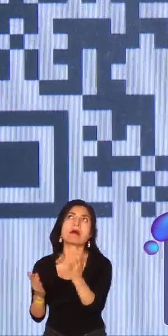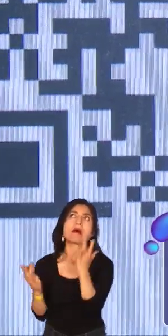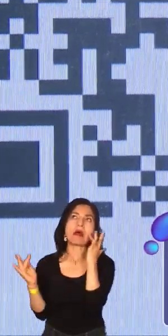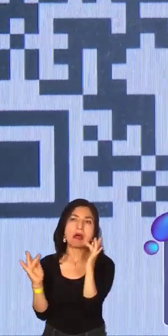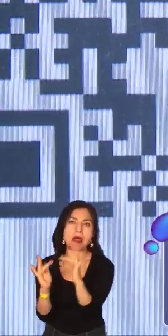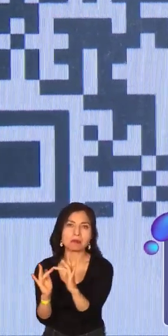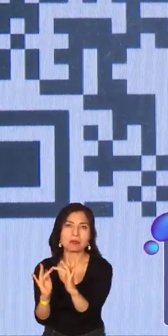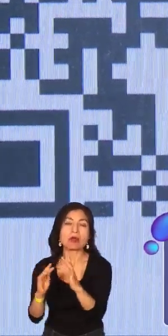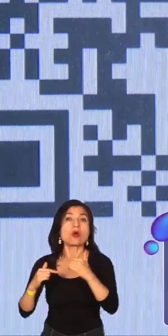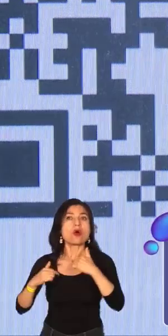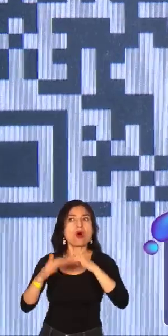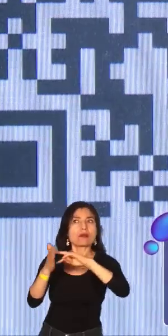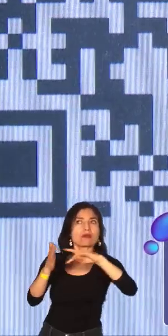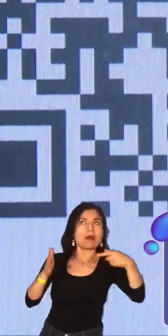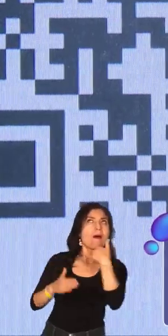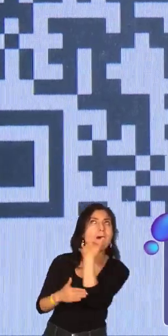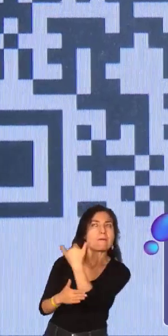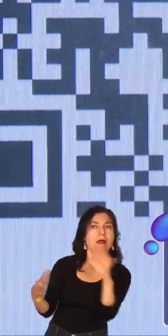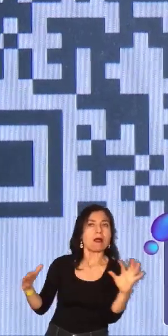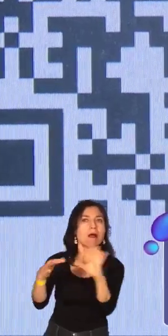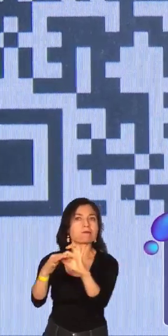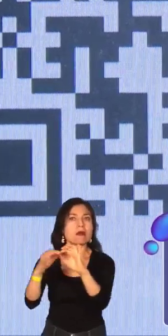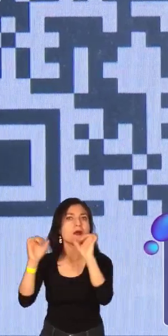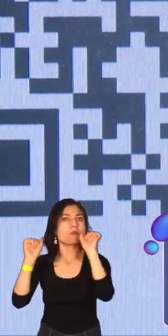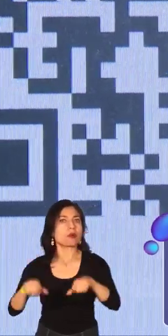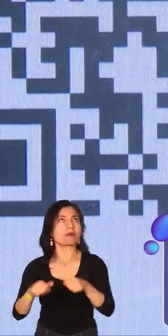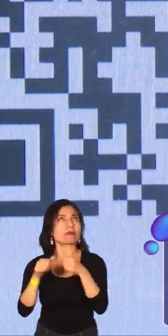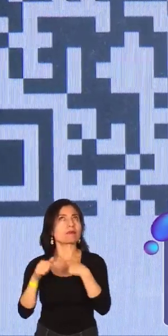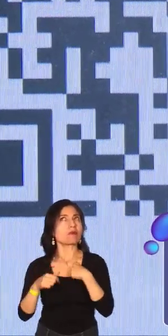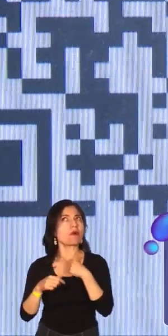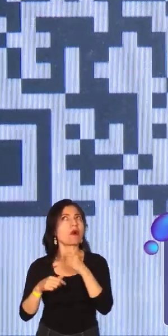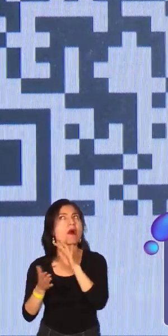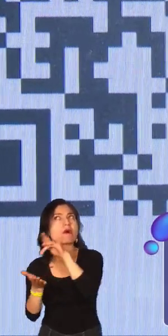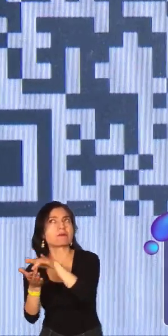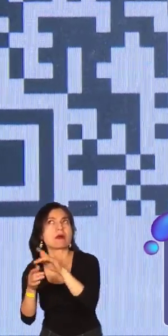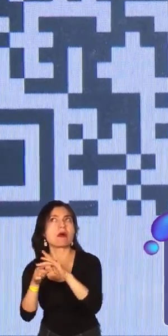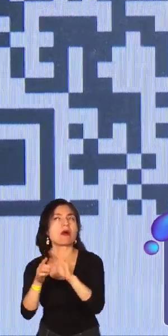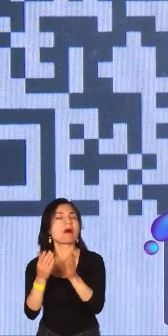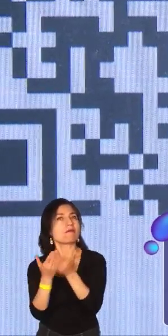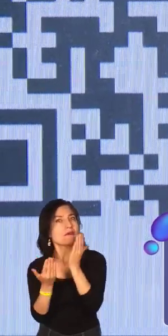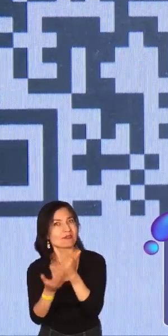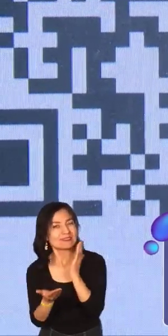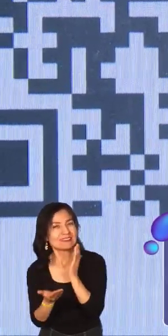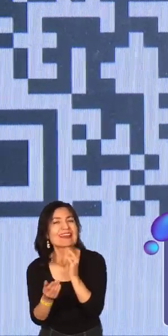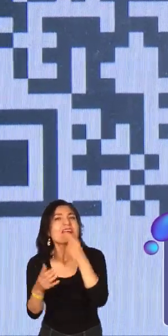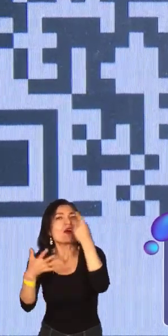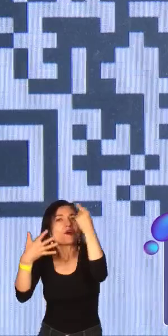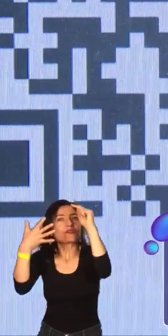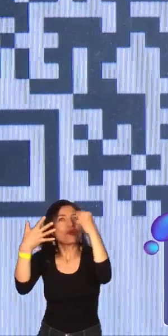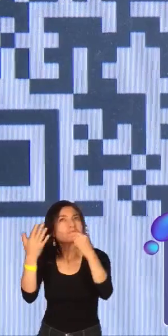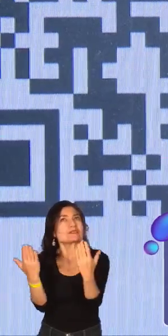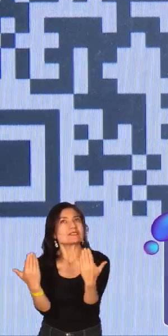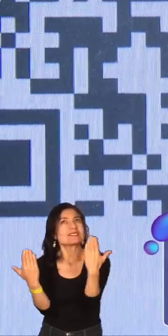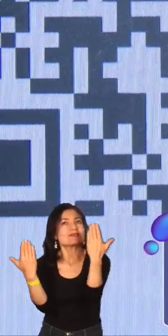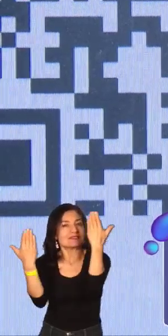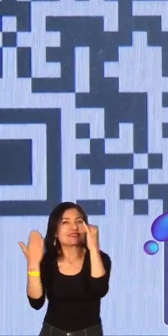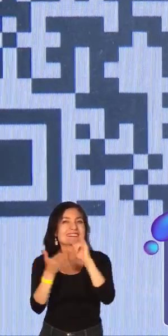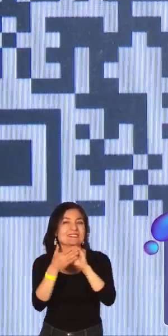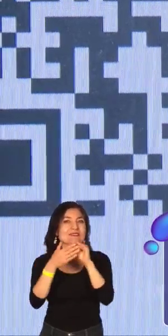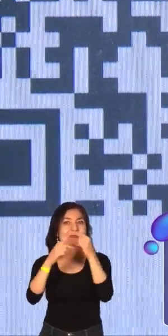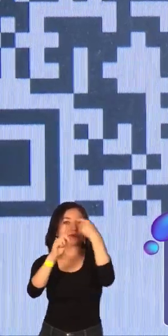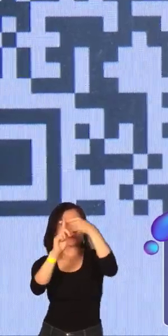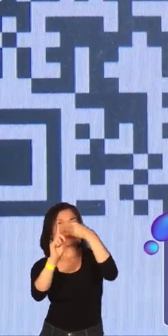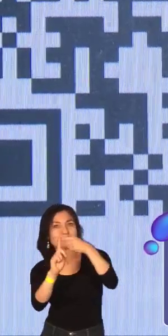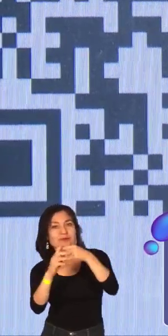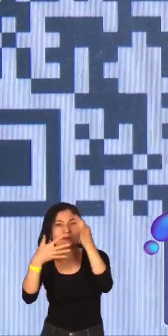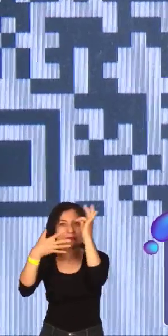poder tener tecnología para apoyar mi estadía. Y así van viendo, ¿verdad?, otras ventajas. Y, por supuesto, digamos, dentro